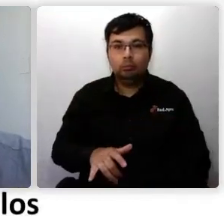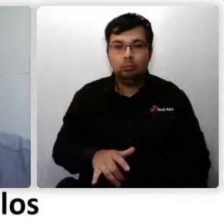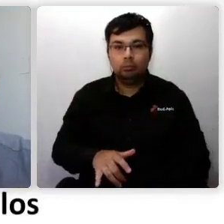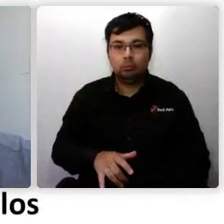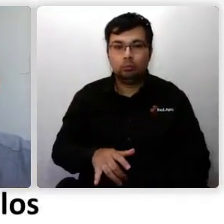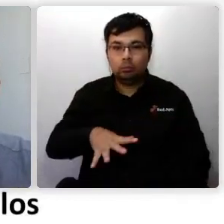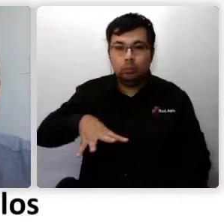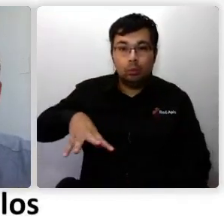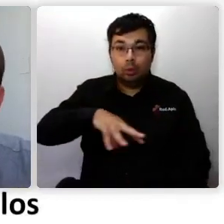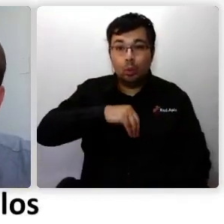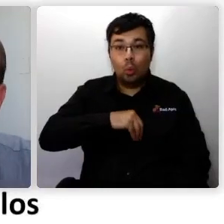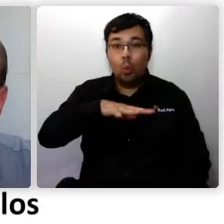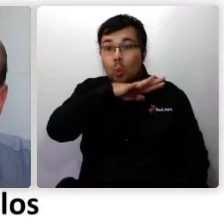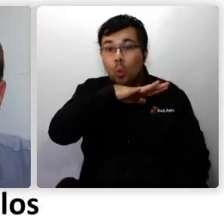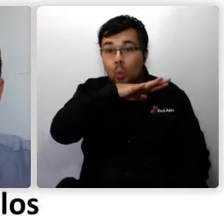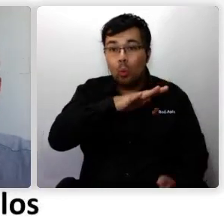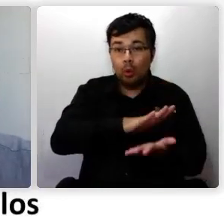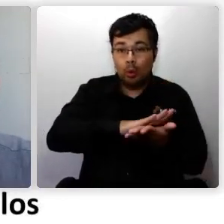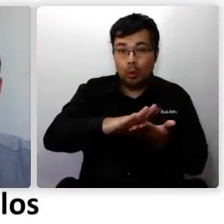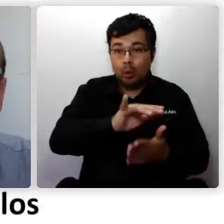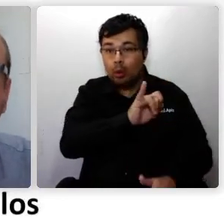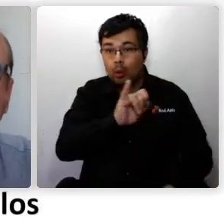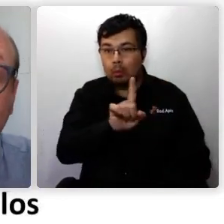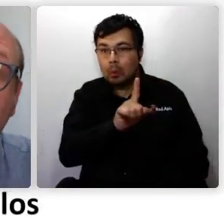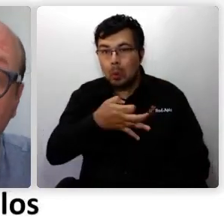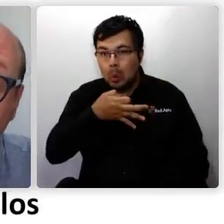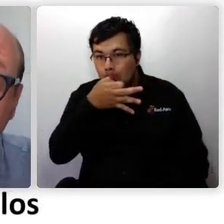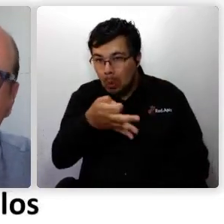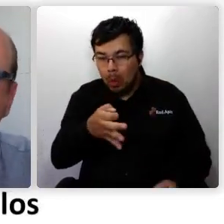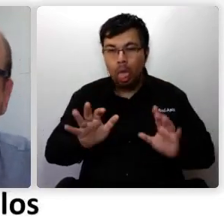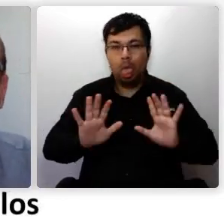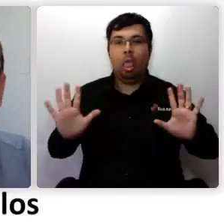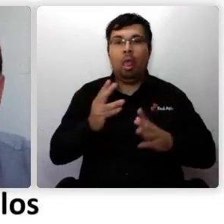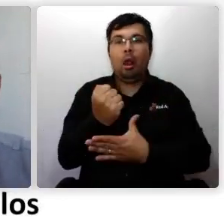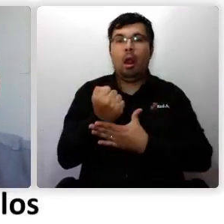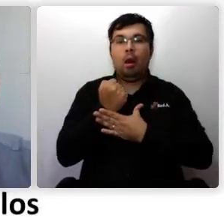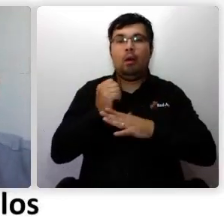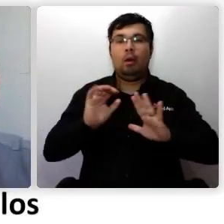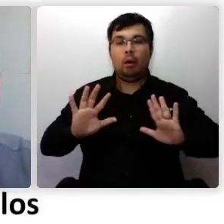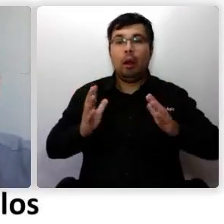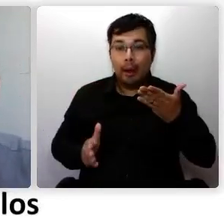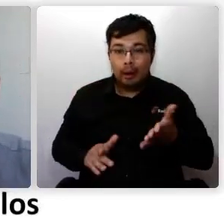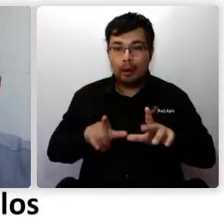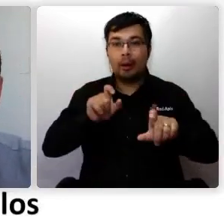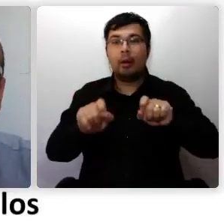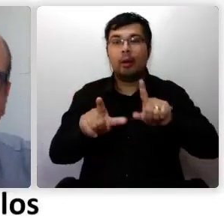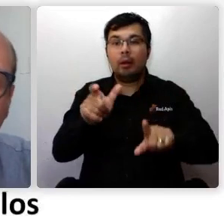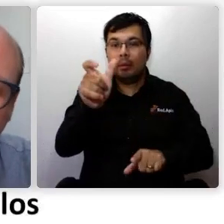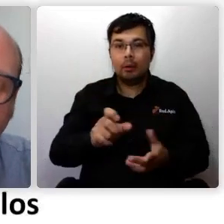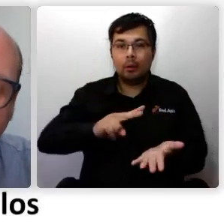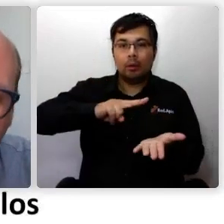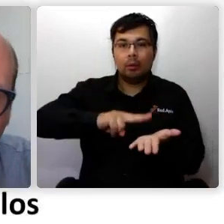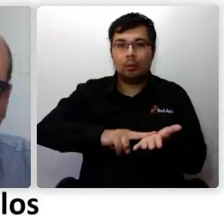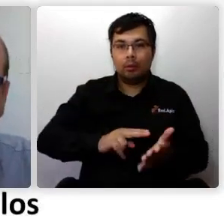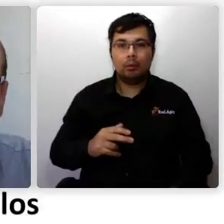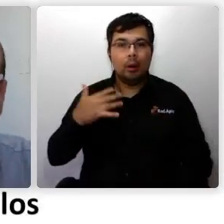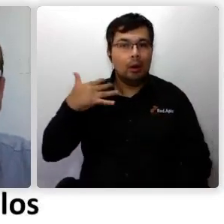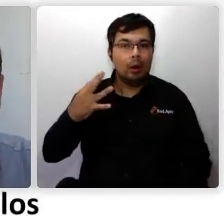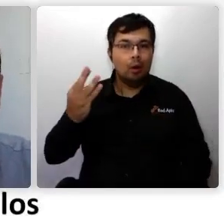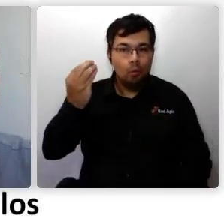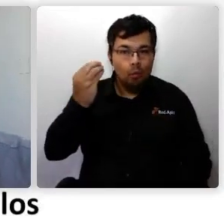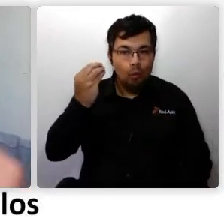Es gratuito, para que después no digamos que nadie nos está ayudando, al menos en esta Defensoría del Contribuyente, que creo que es una